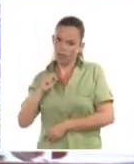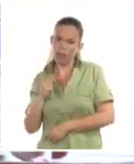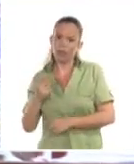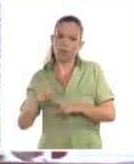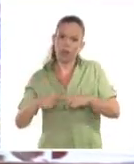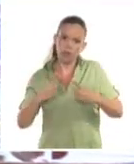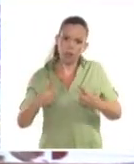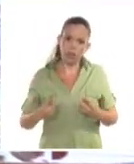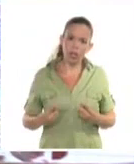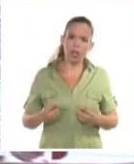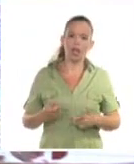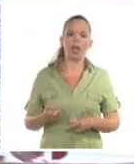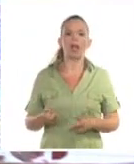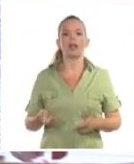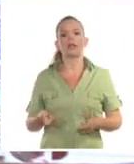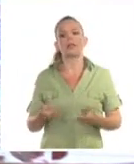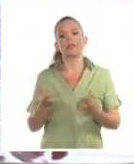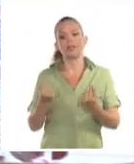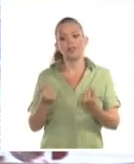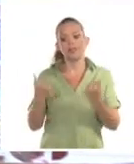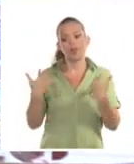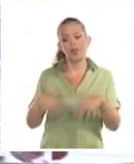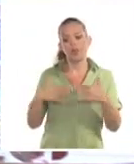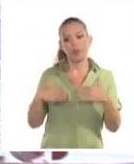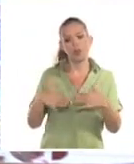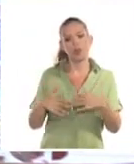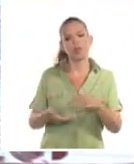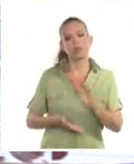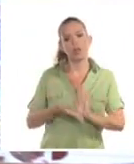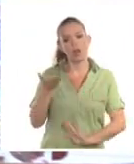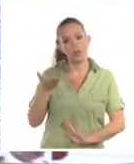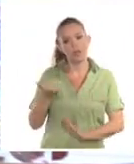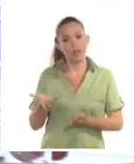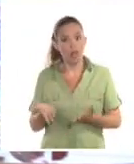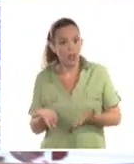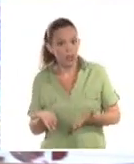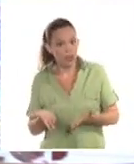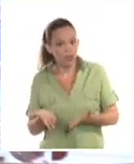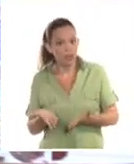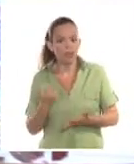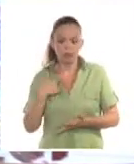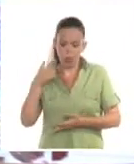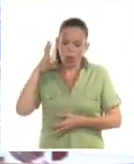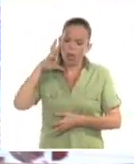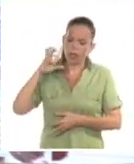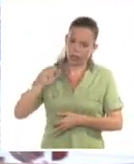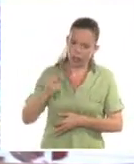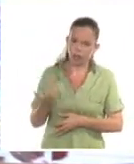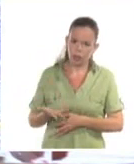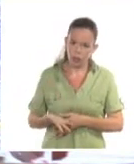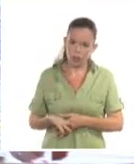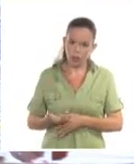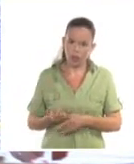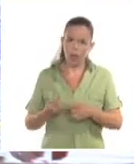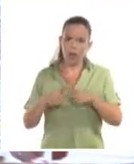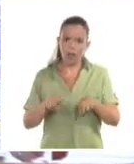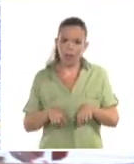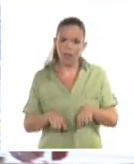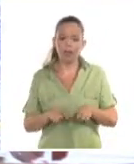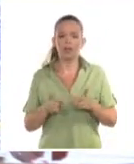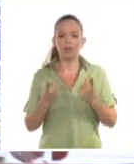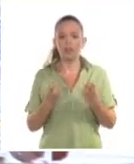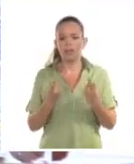algunos precios tarifas etcétera Y es ahí donde tiene que existir oportunamente